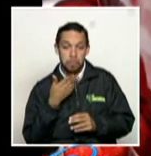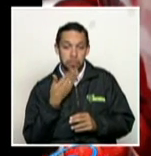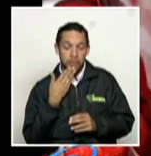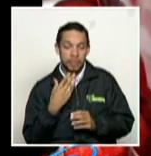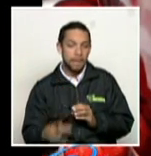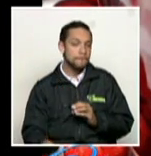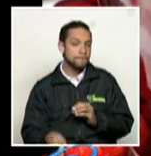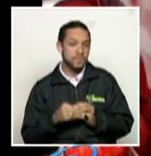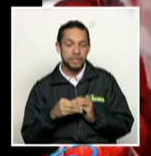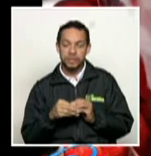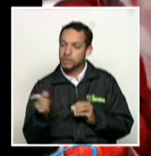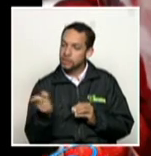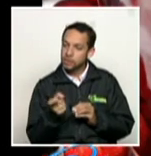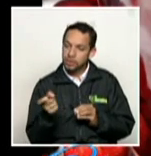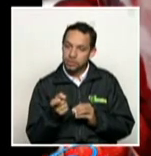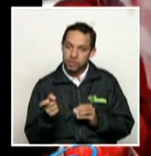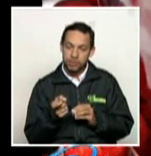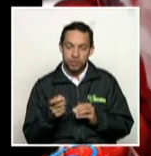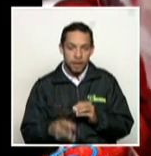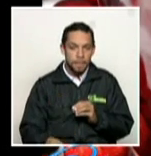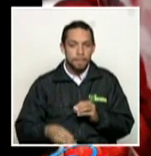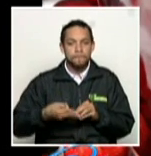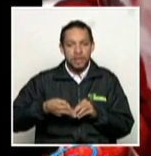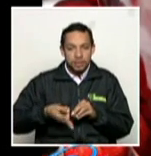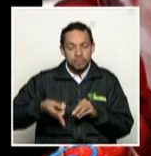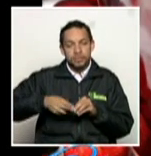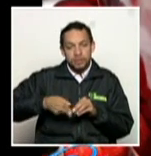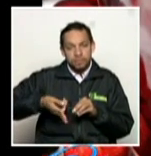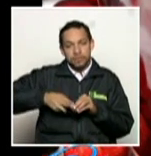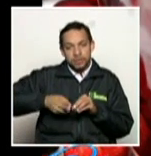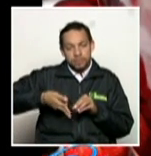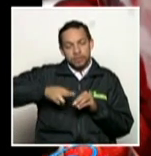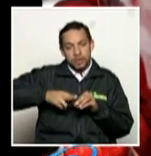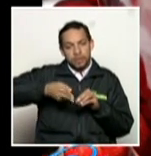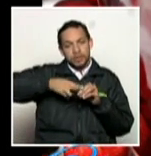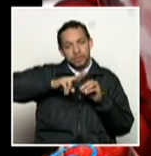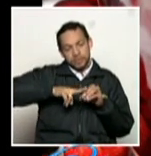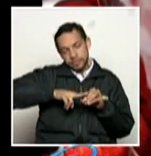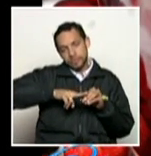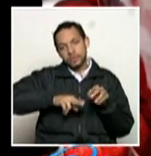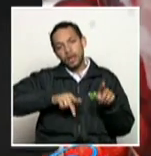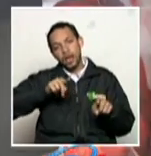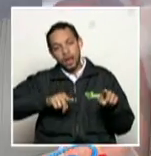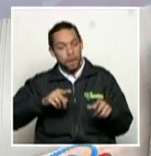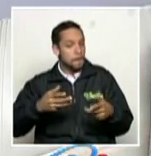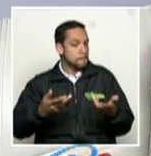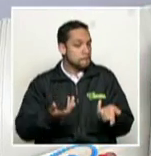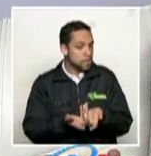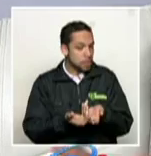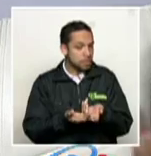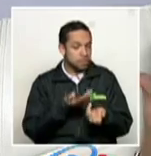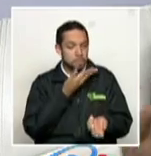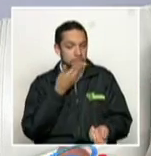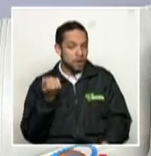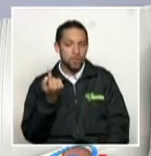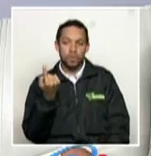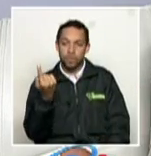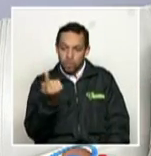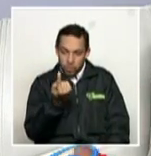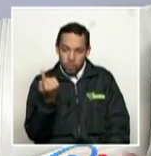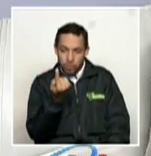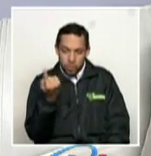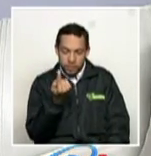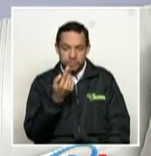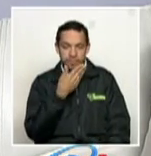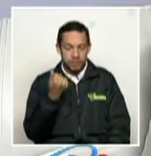600 miligramos por dosis. Y esa pregunta es muy interesante, Iván, porque mucha gente refiere estar tomando el jugo, pero sigue con la